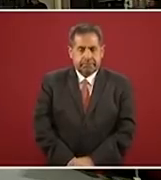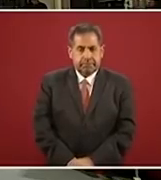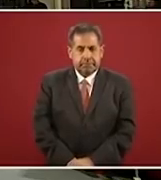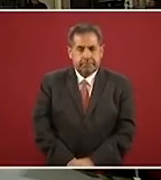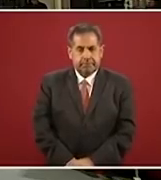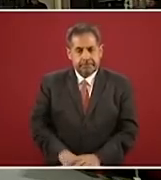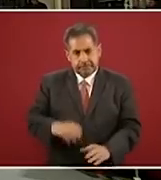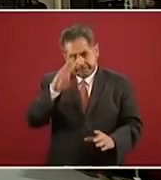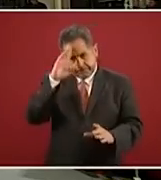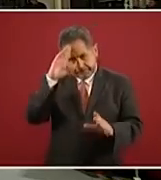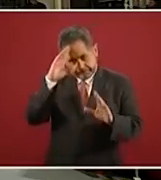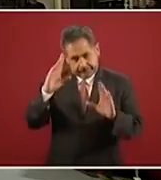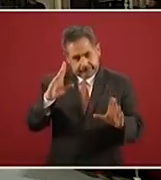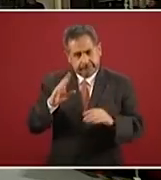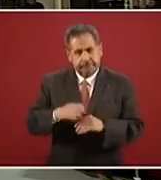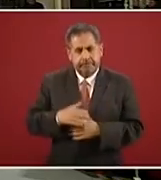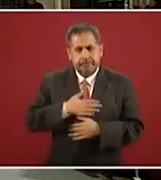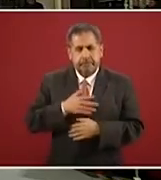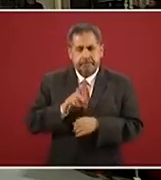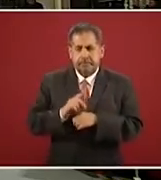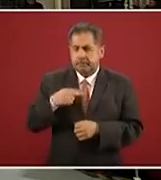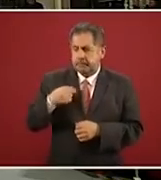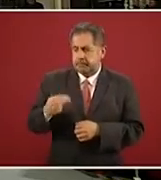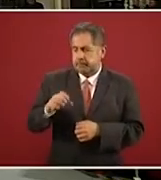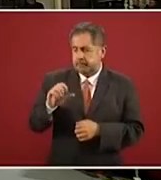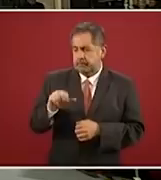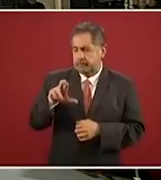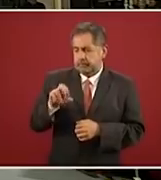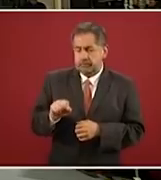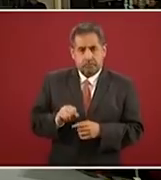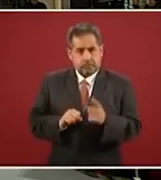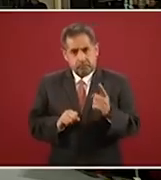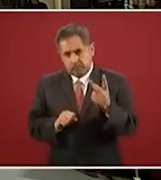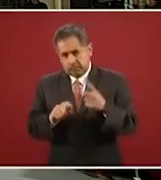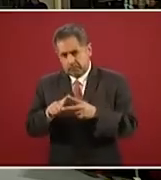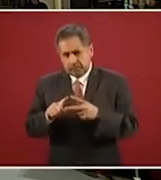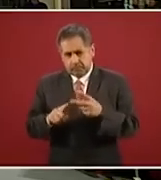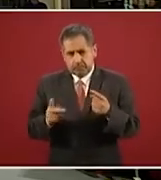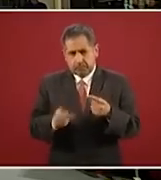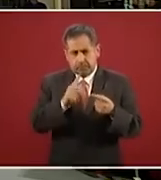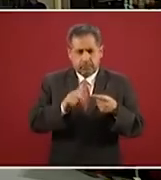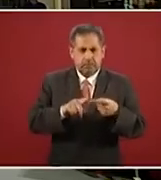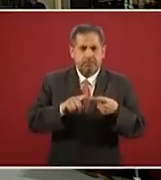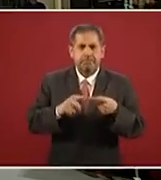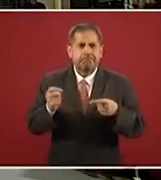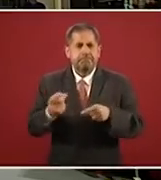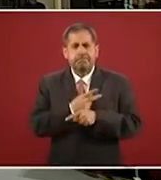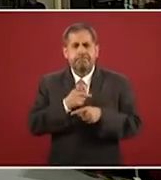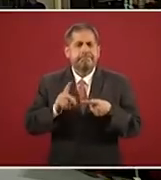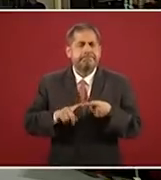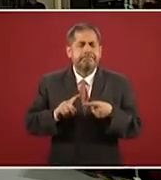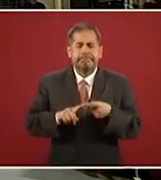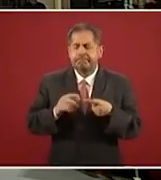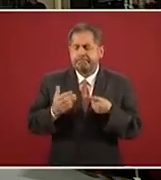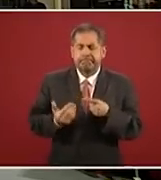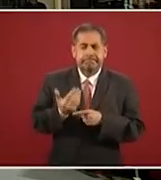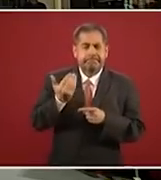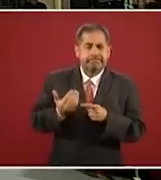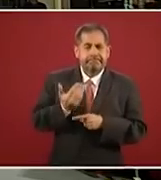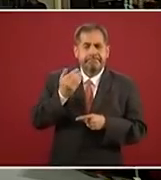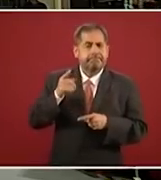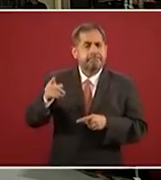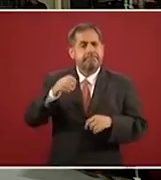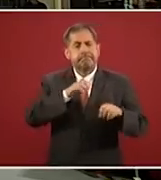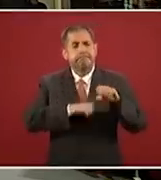canciller buenos días carlos manejaban noticias y dos preguntas la primera si nos puede hablar de la situación esta mañana que acontece en la